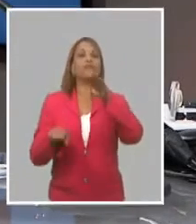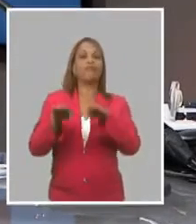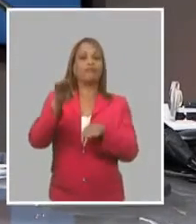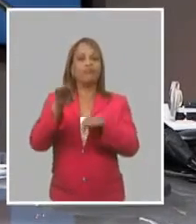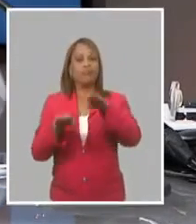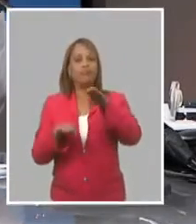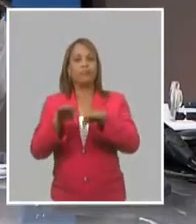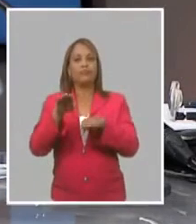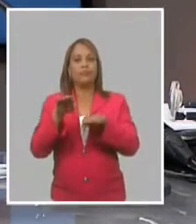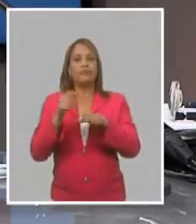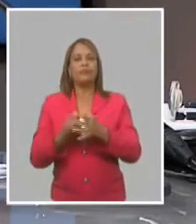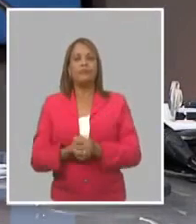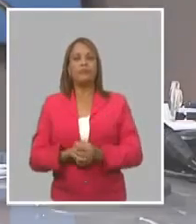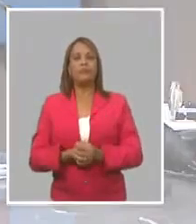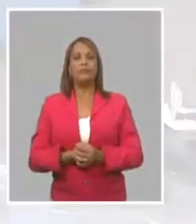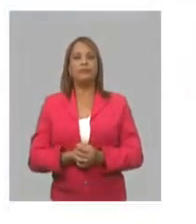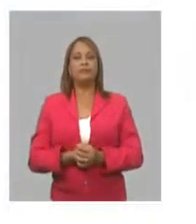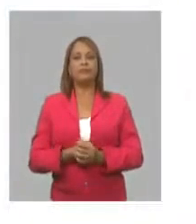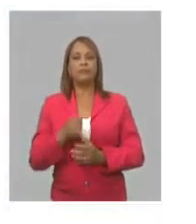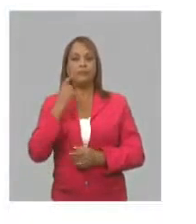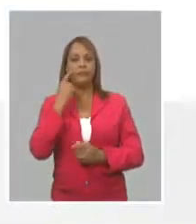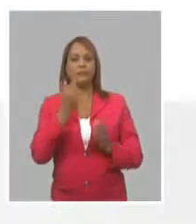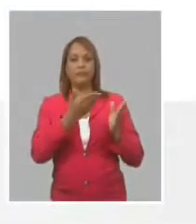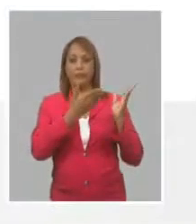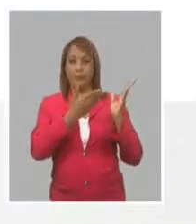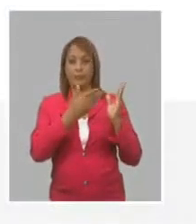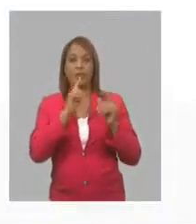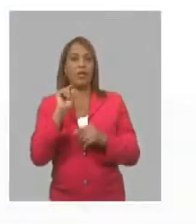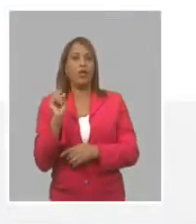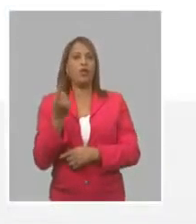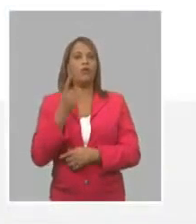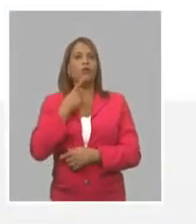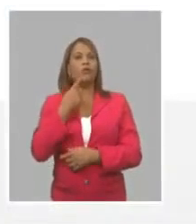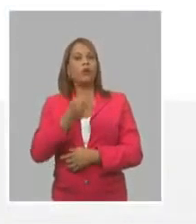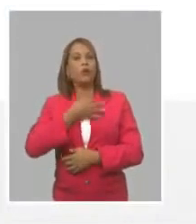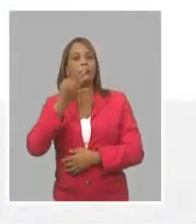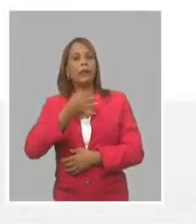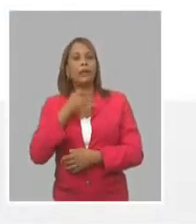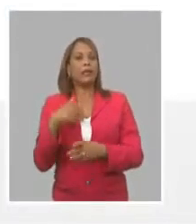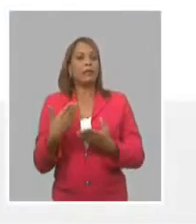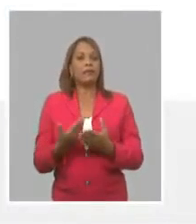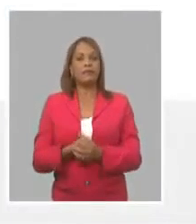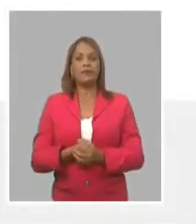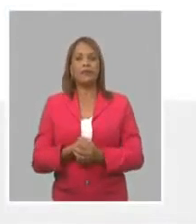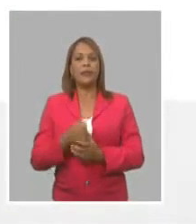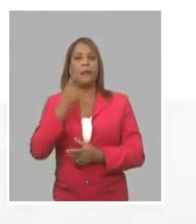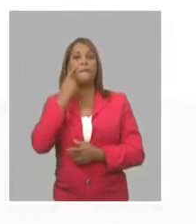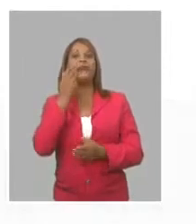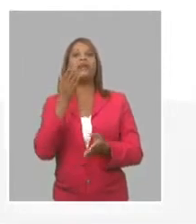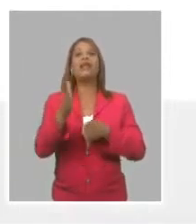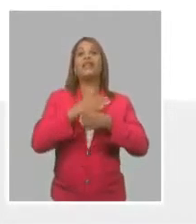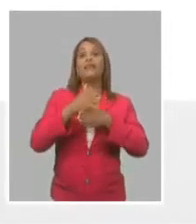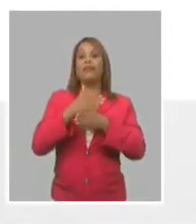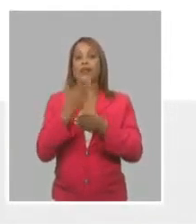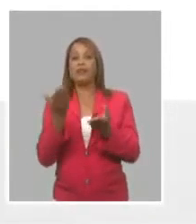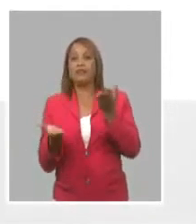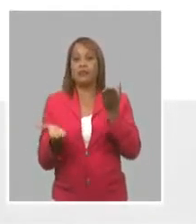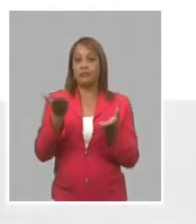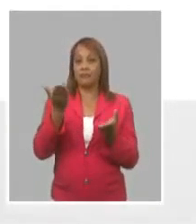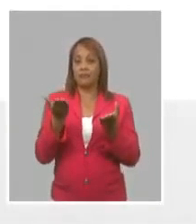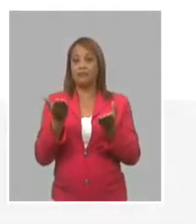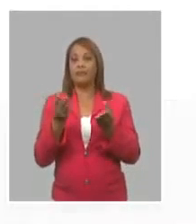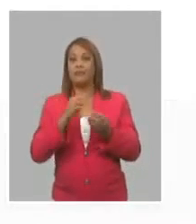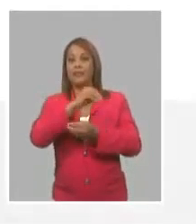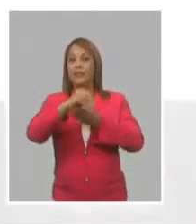esta presentación que está puesta ahora en pantalla, lo único que quiero trasladar es que miren las diferencias de tipo cambio que